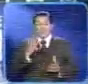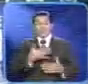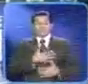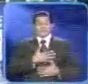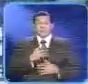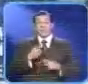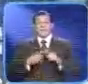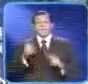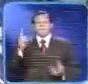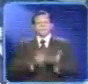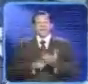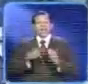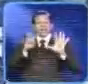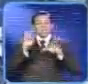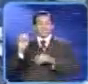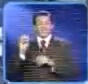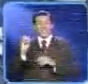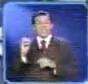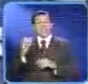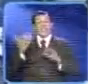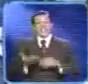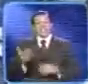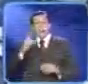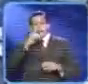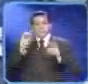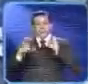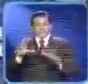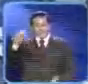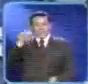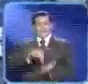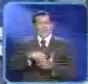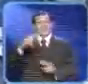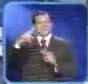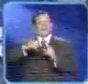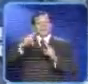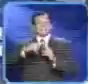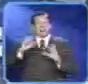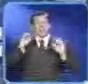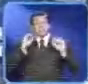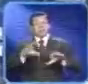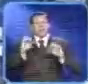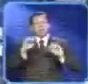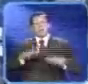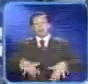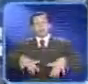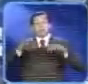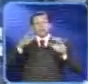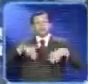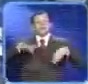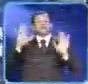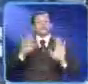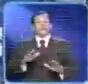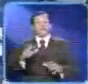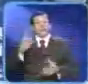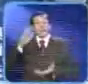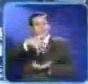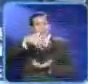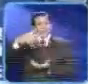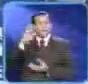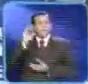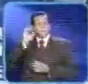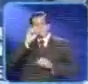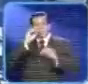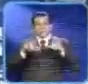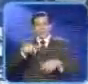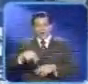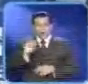Que más de 1.800 toneladas de basura se acumulan en la capital del Táchira al cabo de 5 días de suspensión del servicio de aseo urbano. Finalmente,